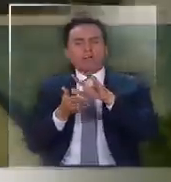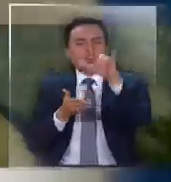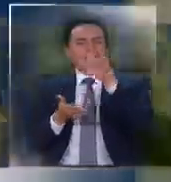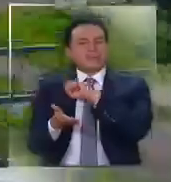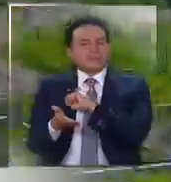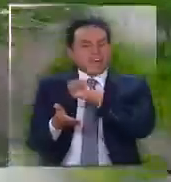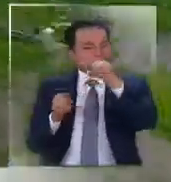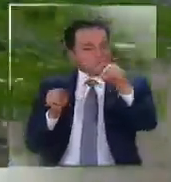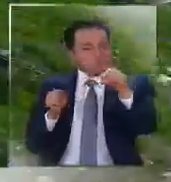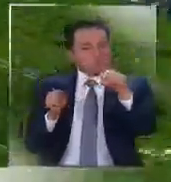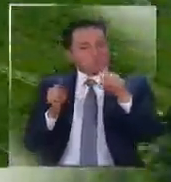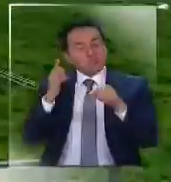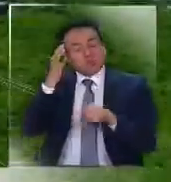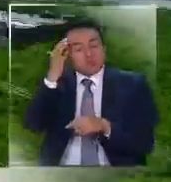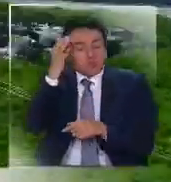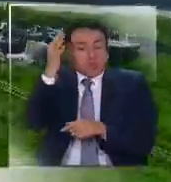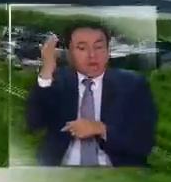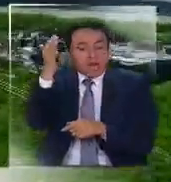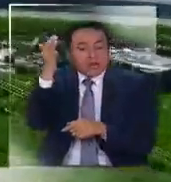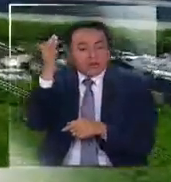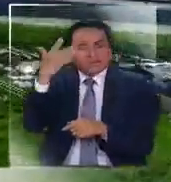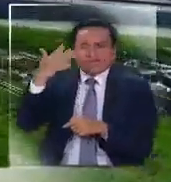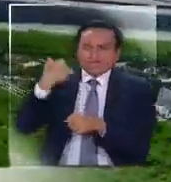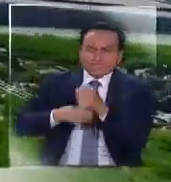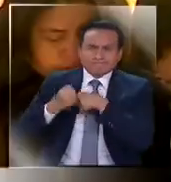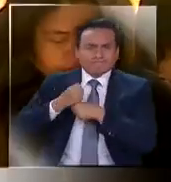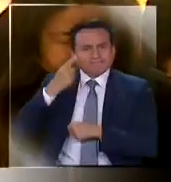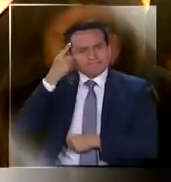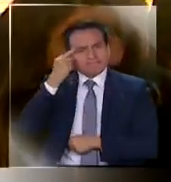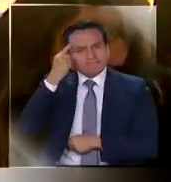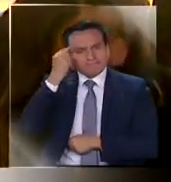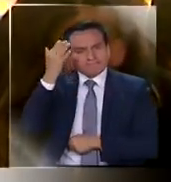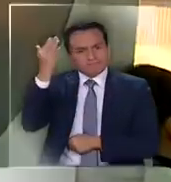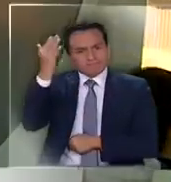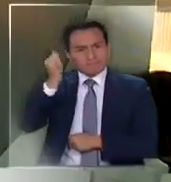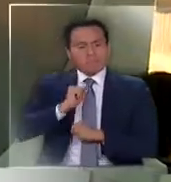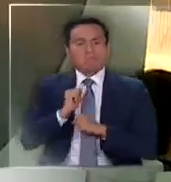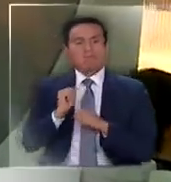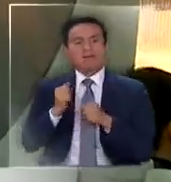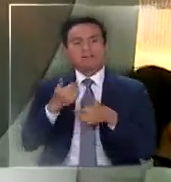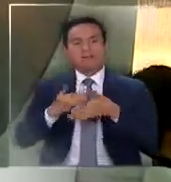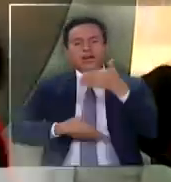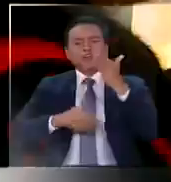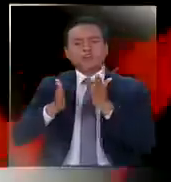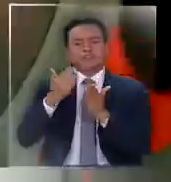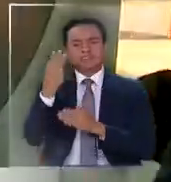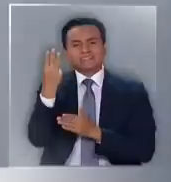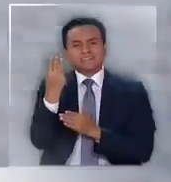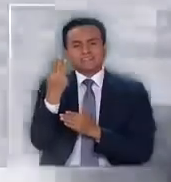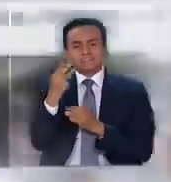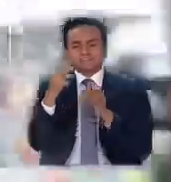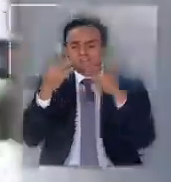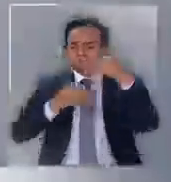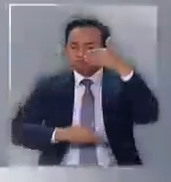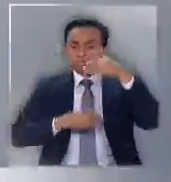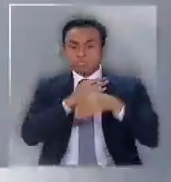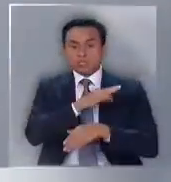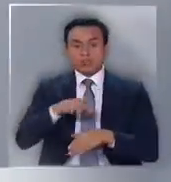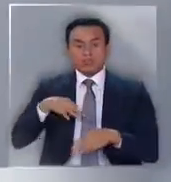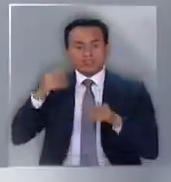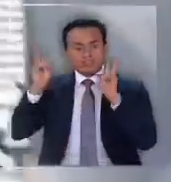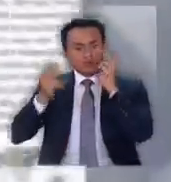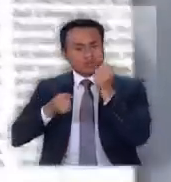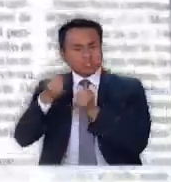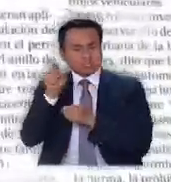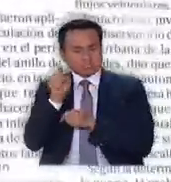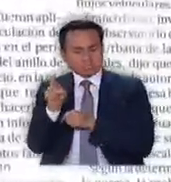Santiago es un sueño que se arrastra hace años. De acuerdo al diario La Tercera, y pese a que desde el Ministerio de